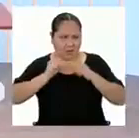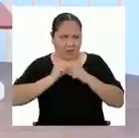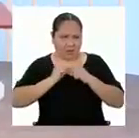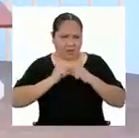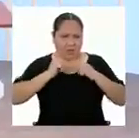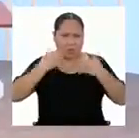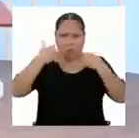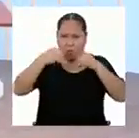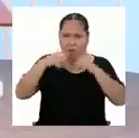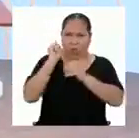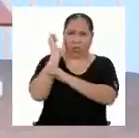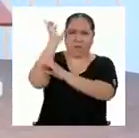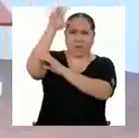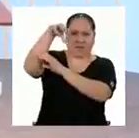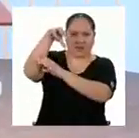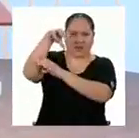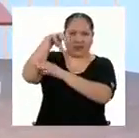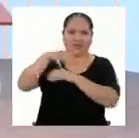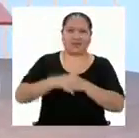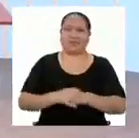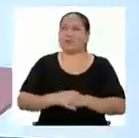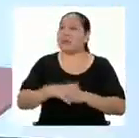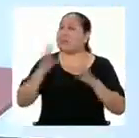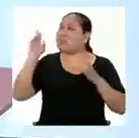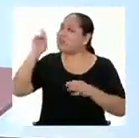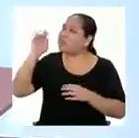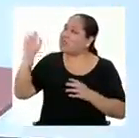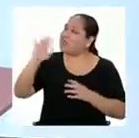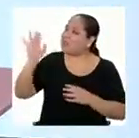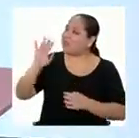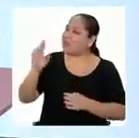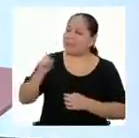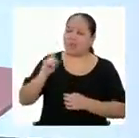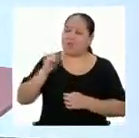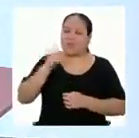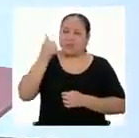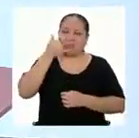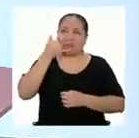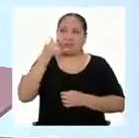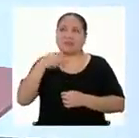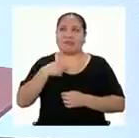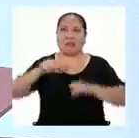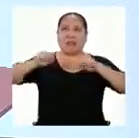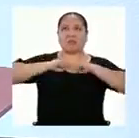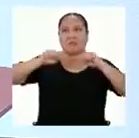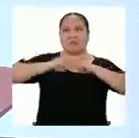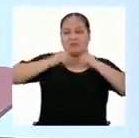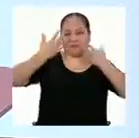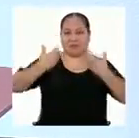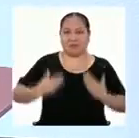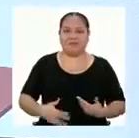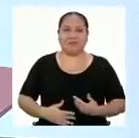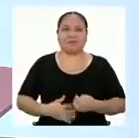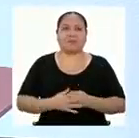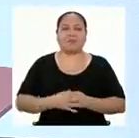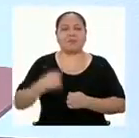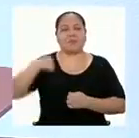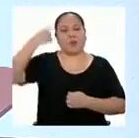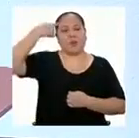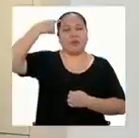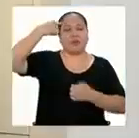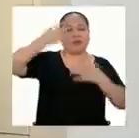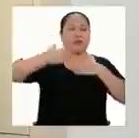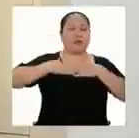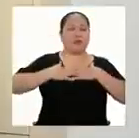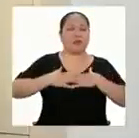básquet? ¡Profesora! ¡Hola! Justo la iba a llamar. No, solo hacía un poco de ejercicio físico. Mente sana en